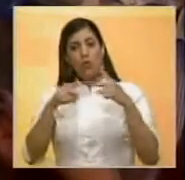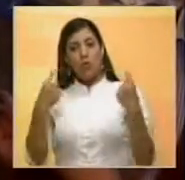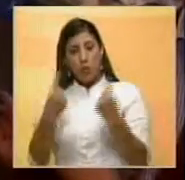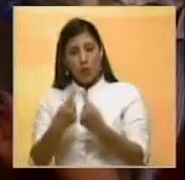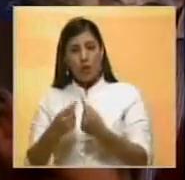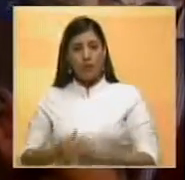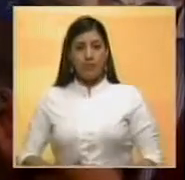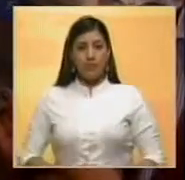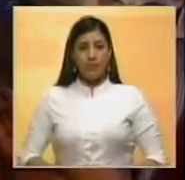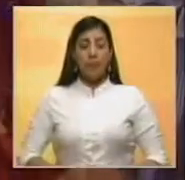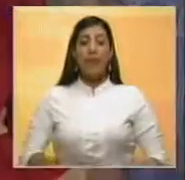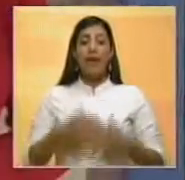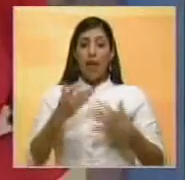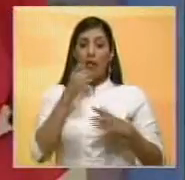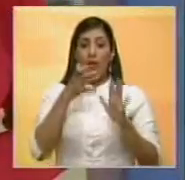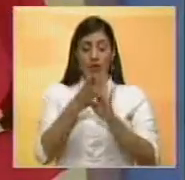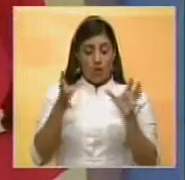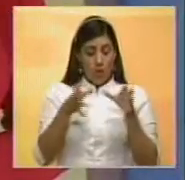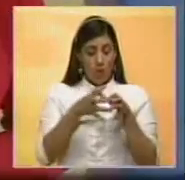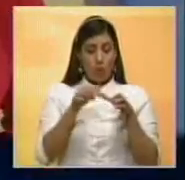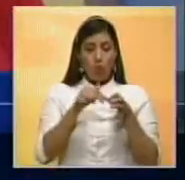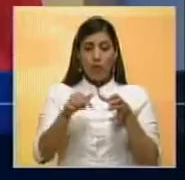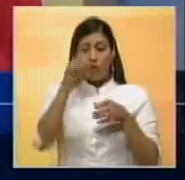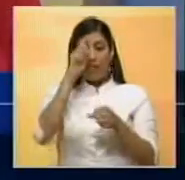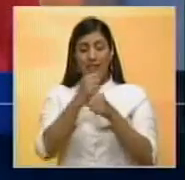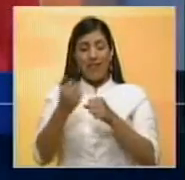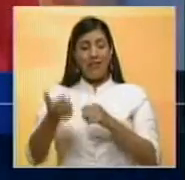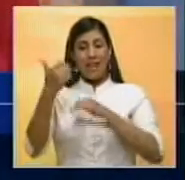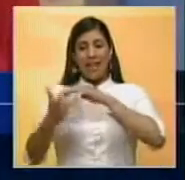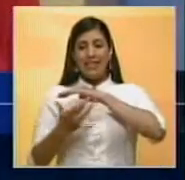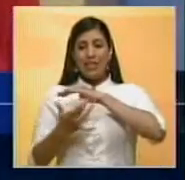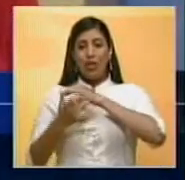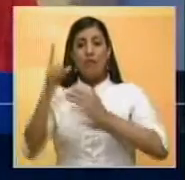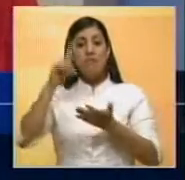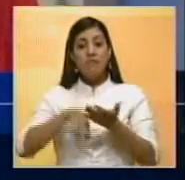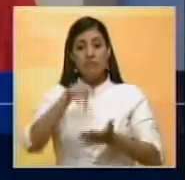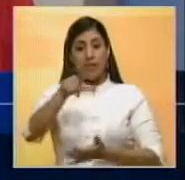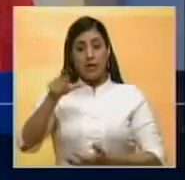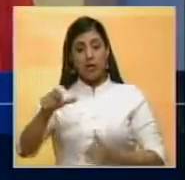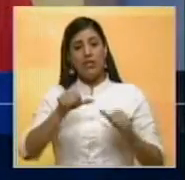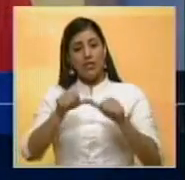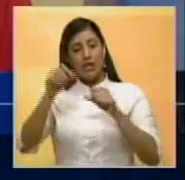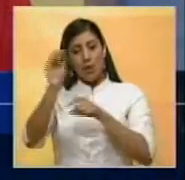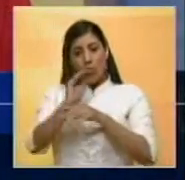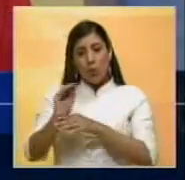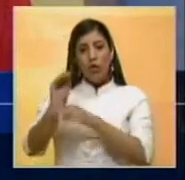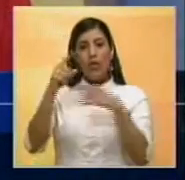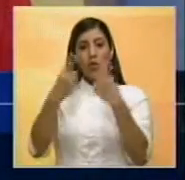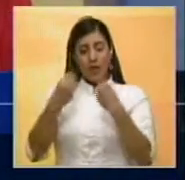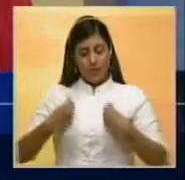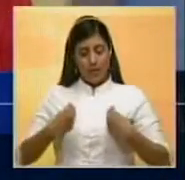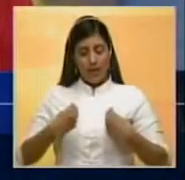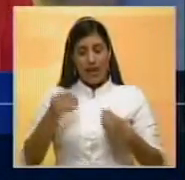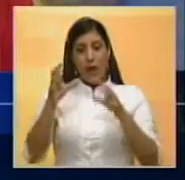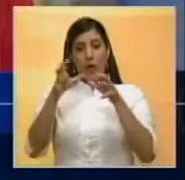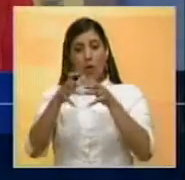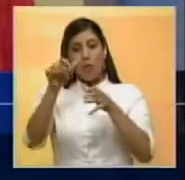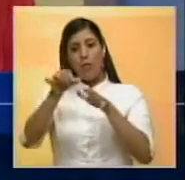espacios. Asimismo, Prieto aseguró que junto a los equipos de alta tecnología, más de 1000 funcionarios continuarán resguardando la vida de los